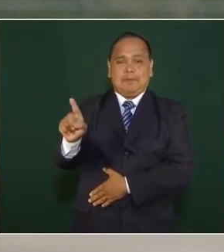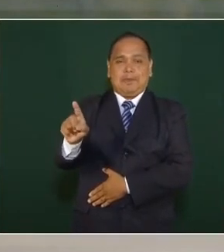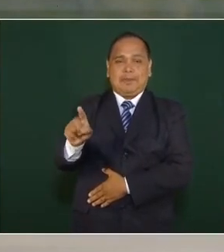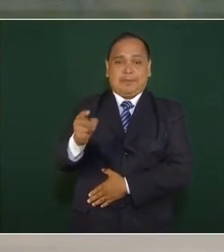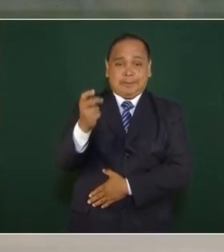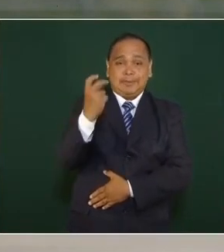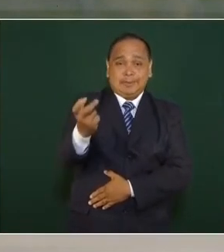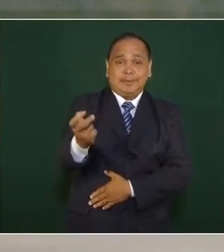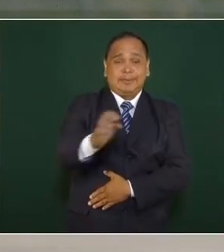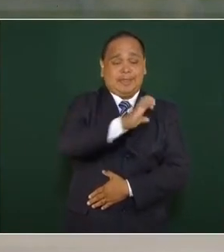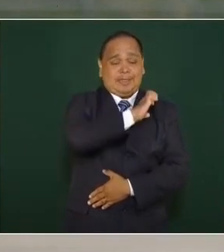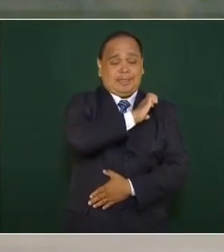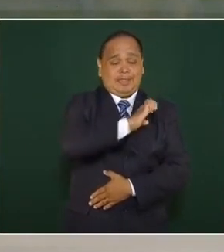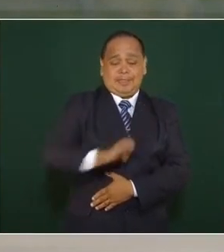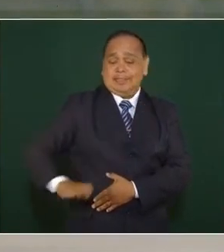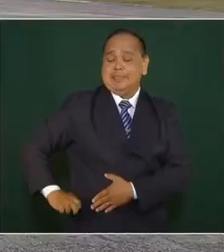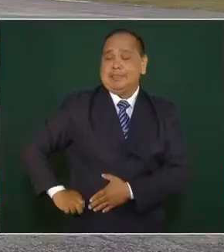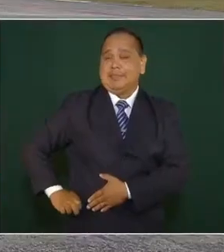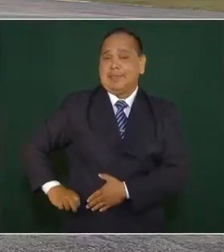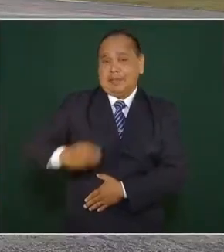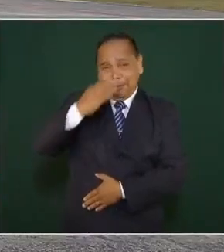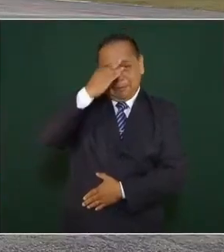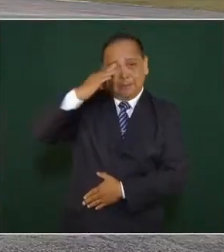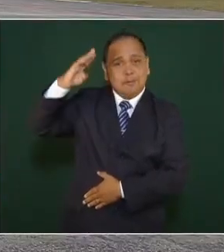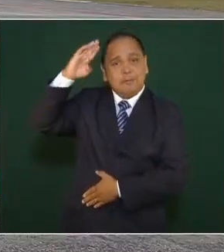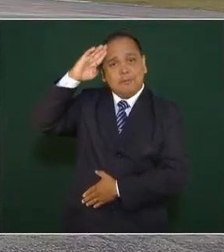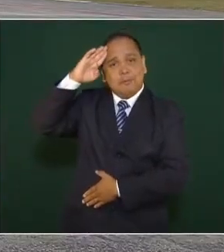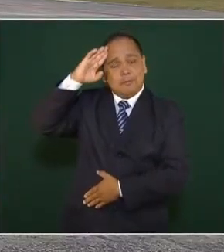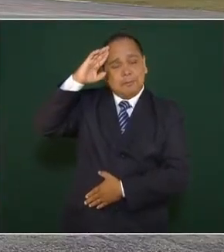olvidaremos al embajador de Cuba en México,